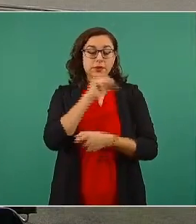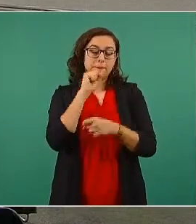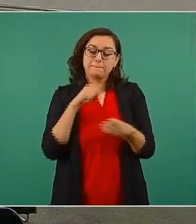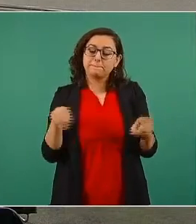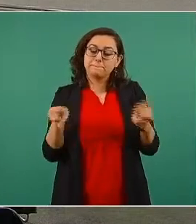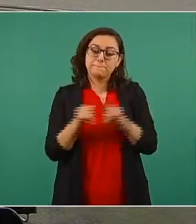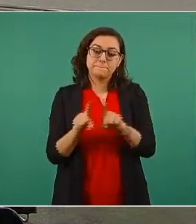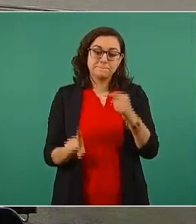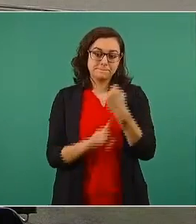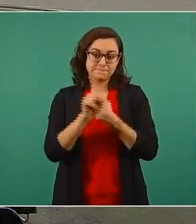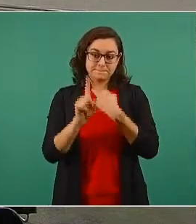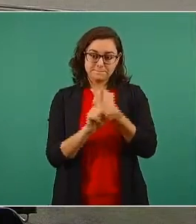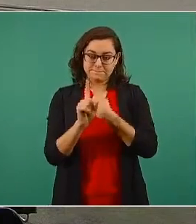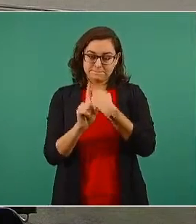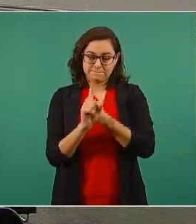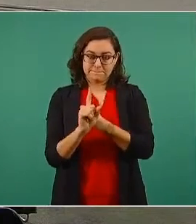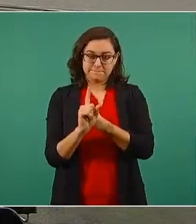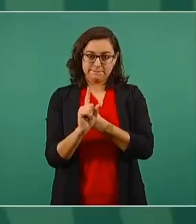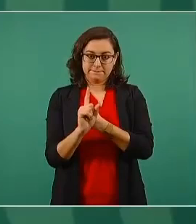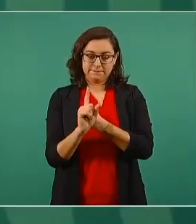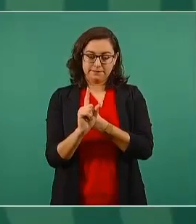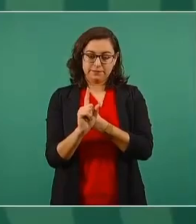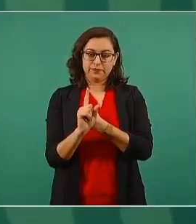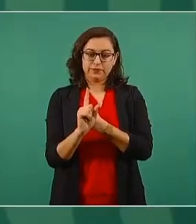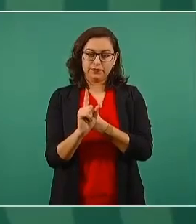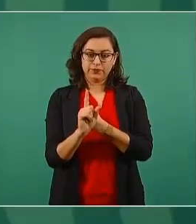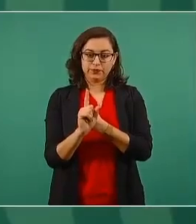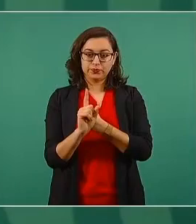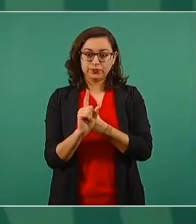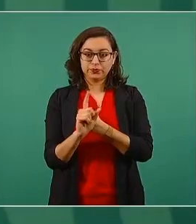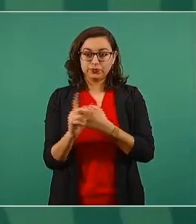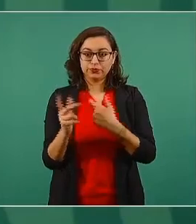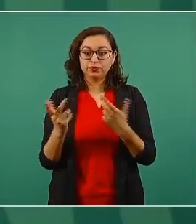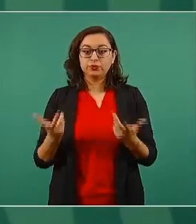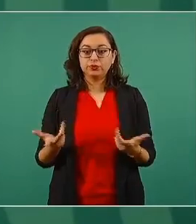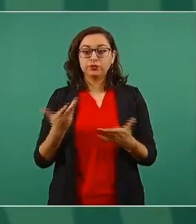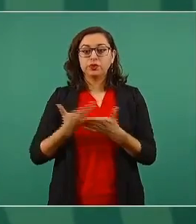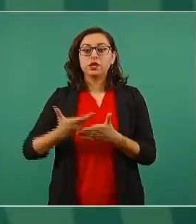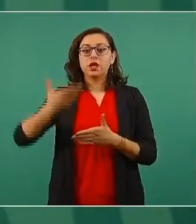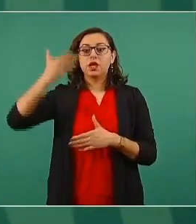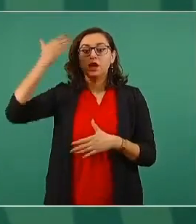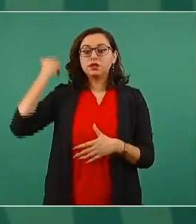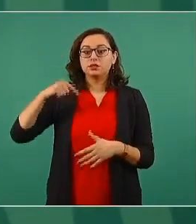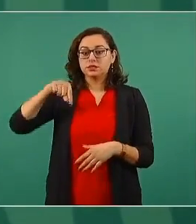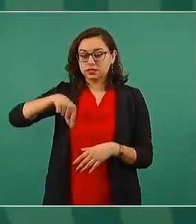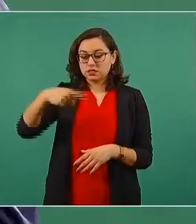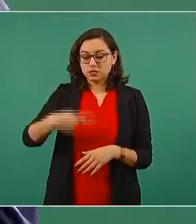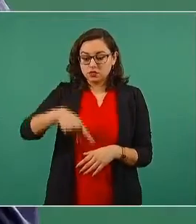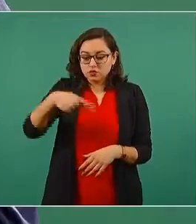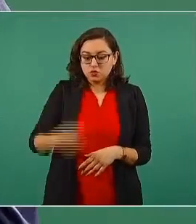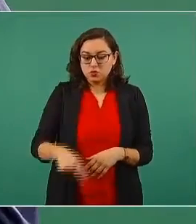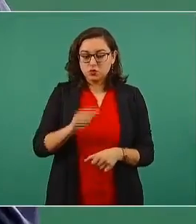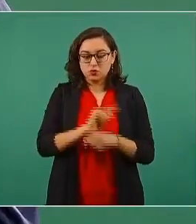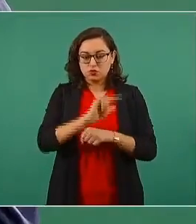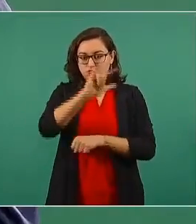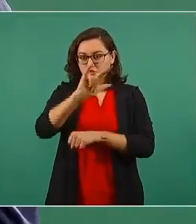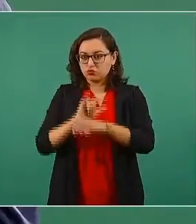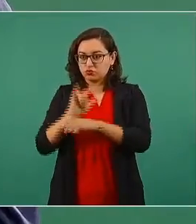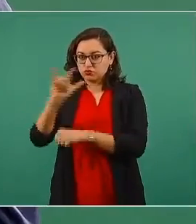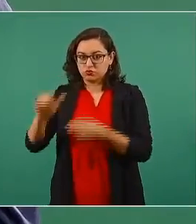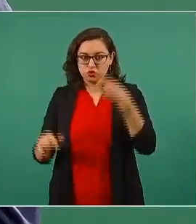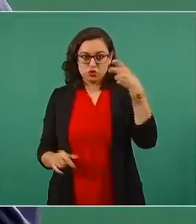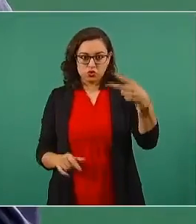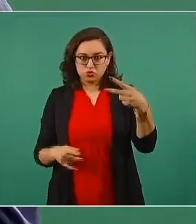Se contaba con 2 aerolíneas, Mexicana y Aeroméxico,